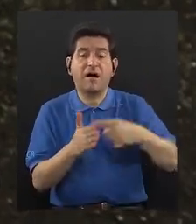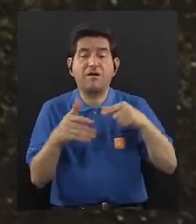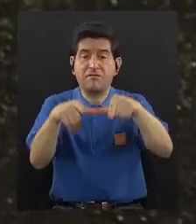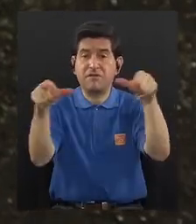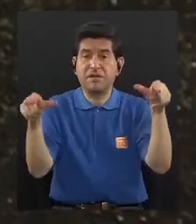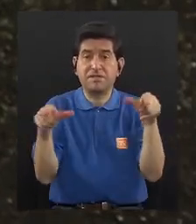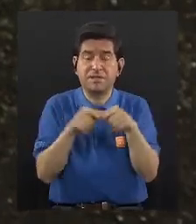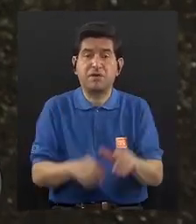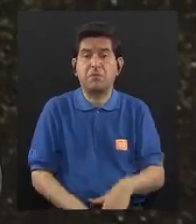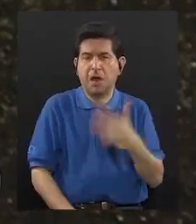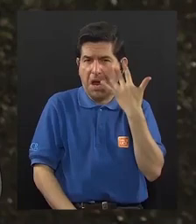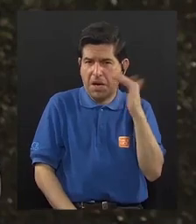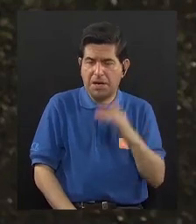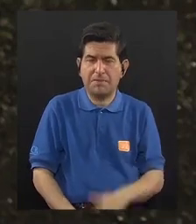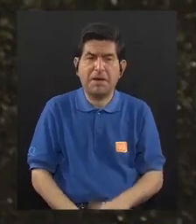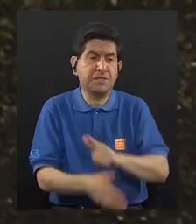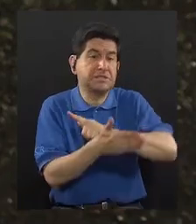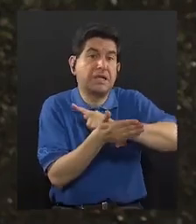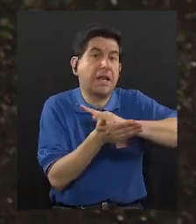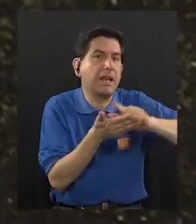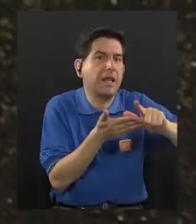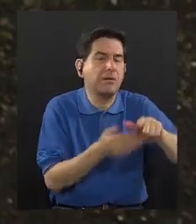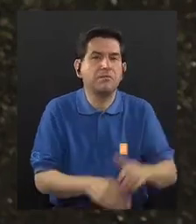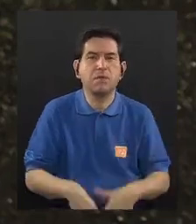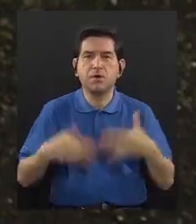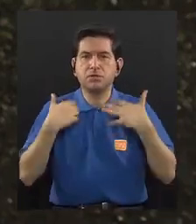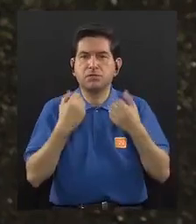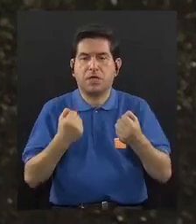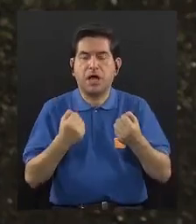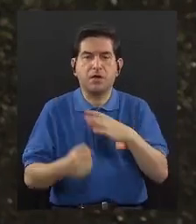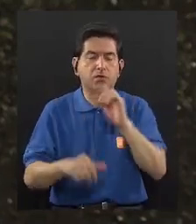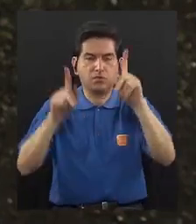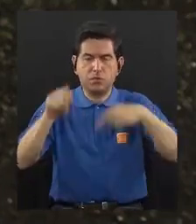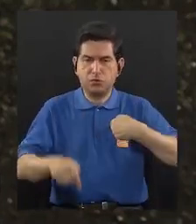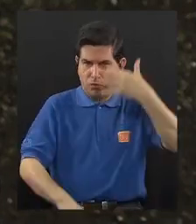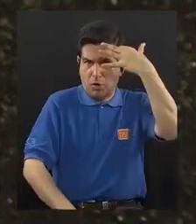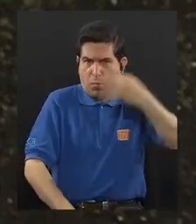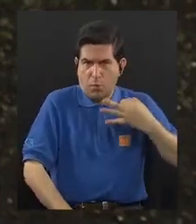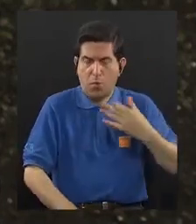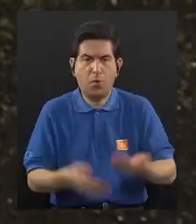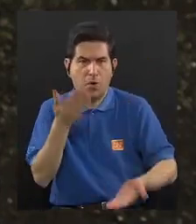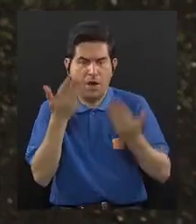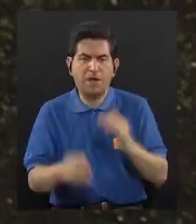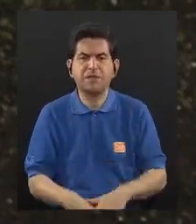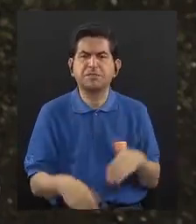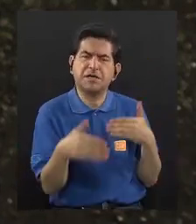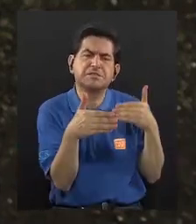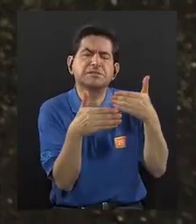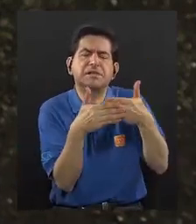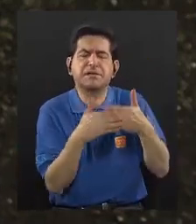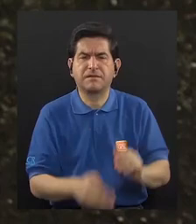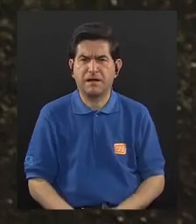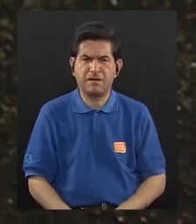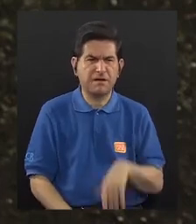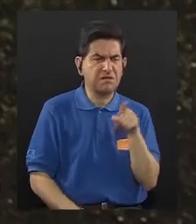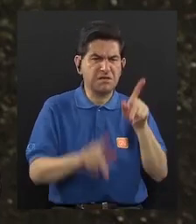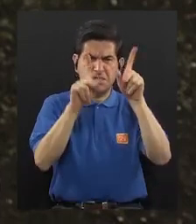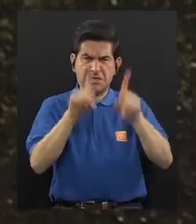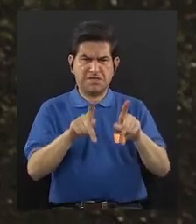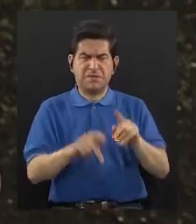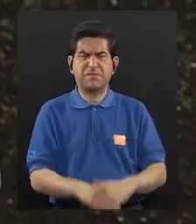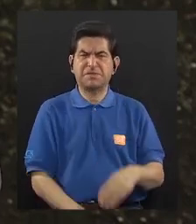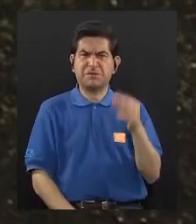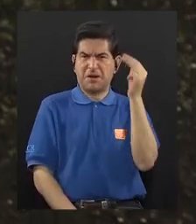los sitios más aparentemente más limpios más sano son las personas que uno considera muy cercanas y que no